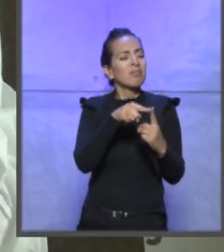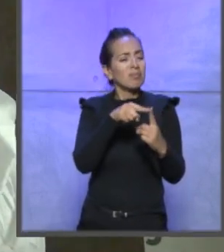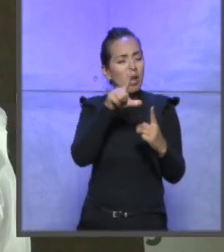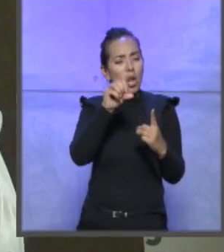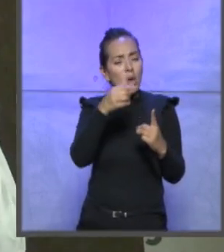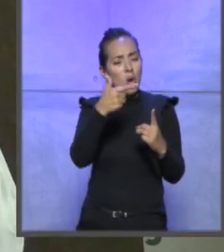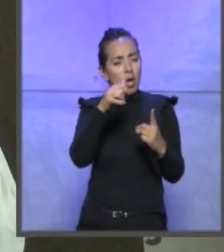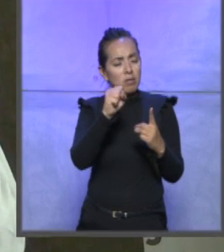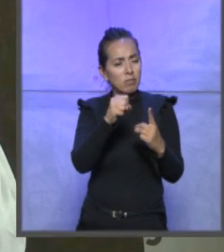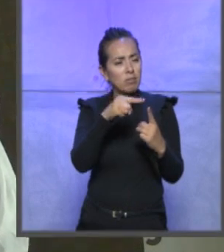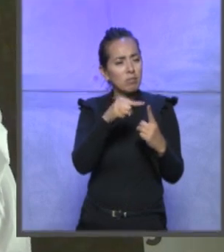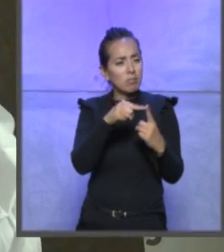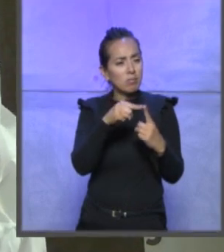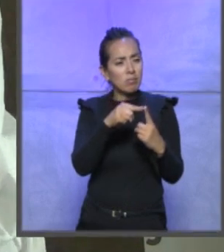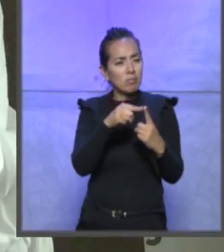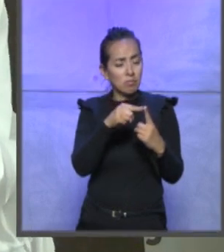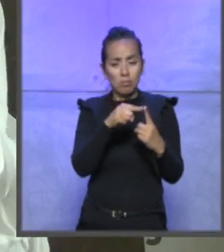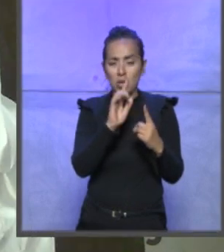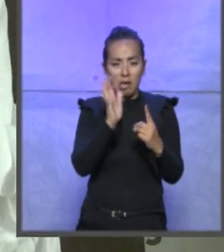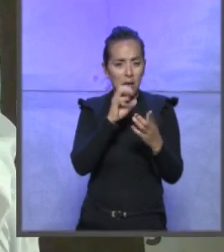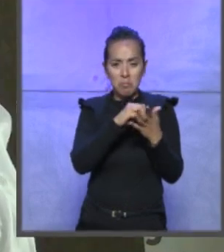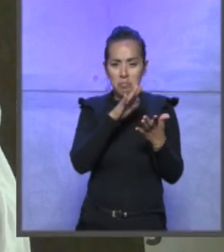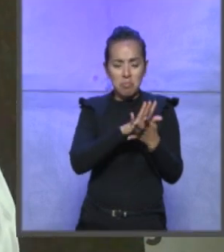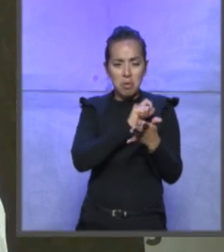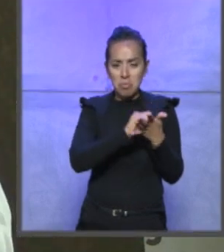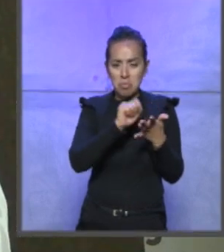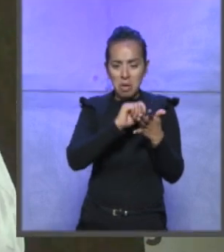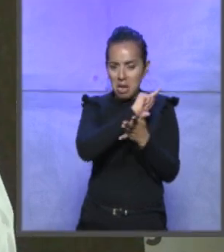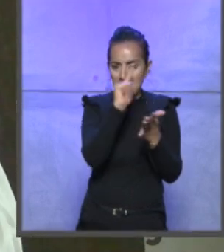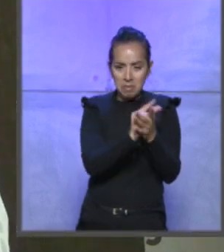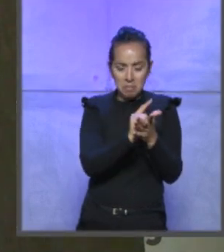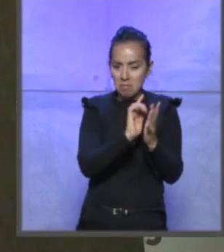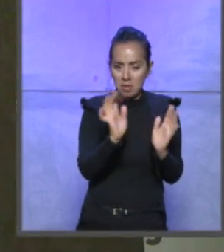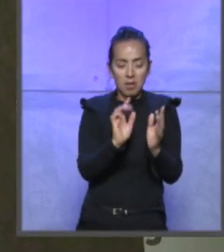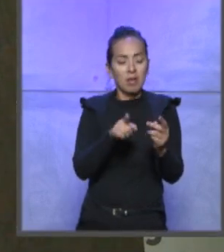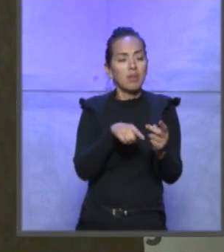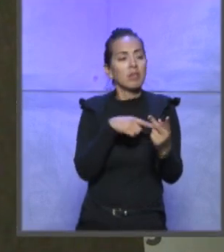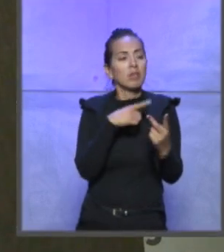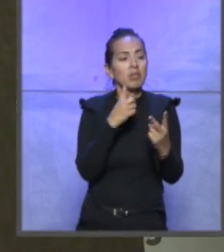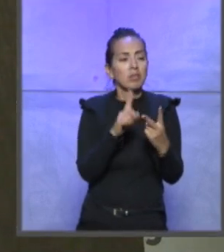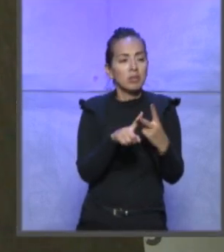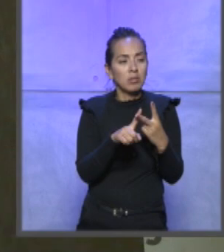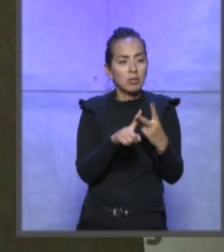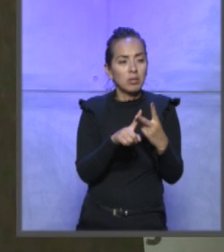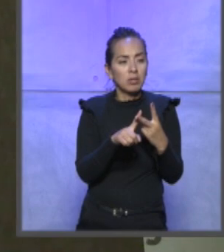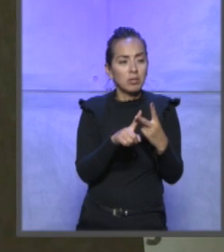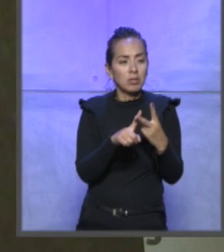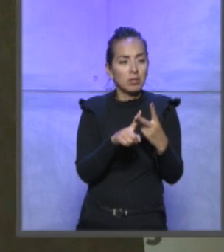logos básicamente es como lo que está escrito, lo que está en la ley, un ejemplo.